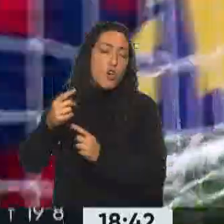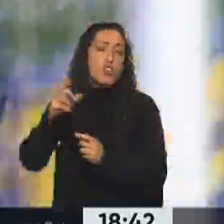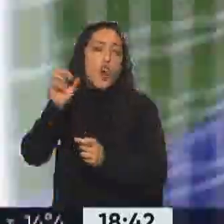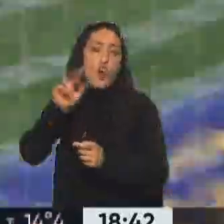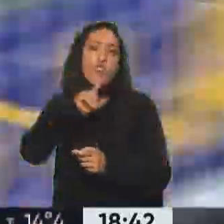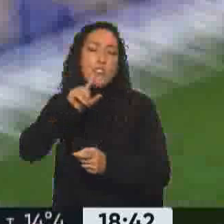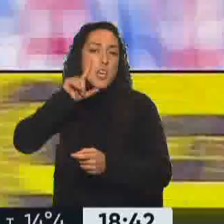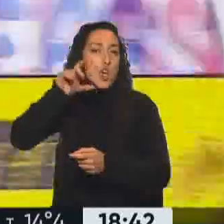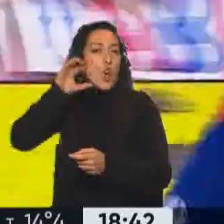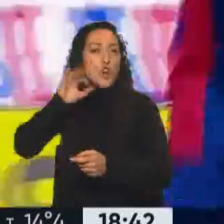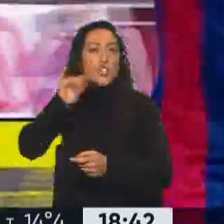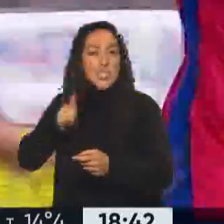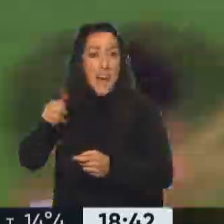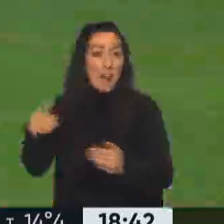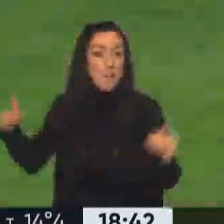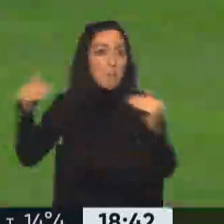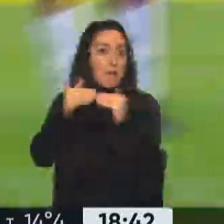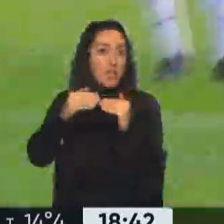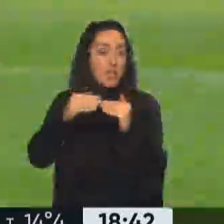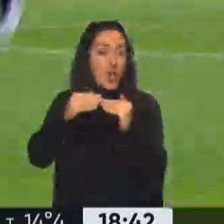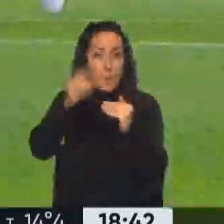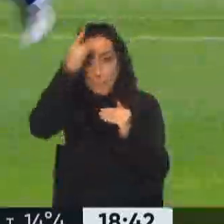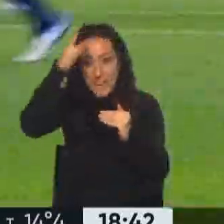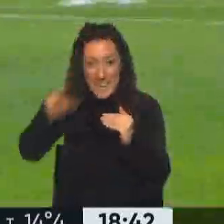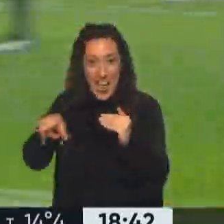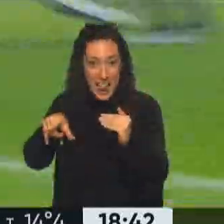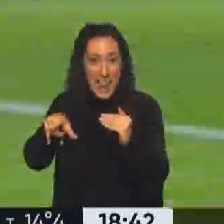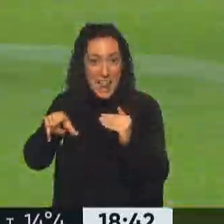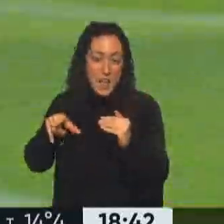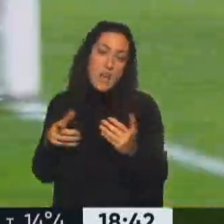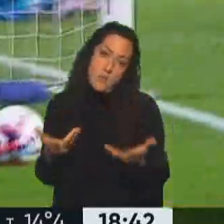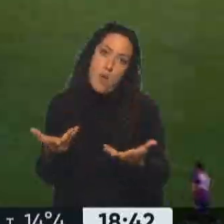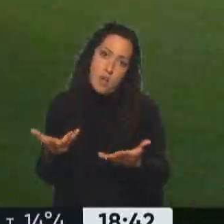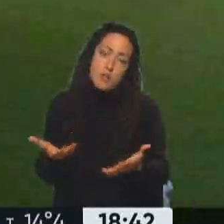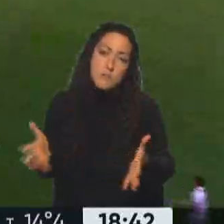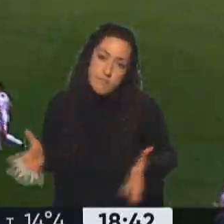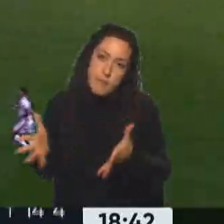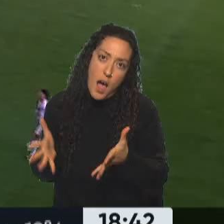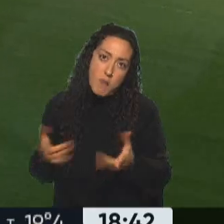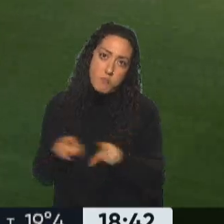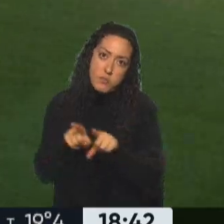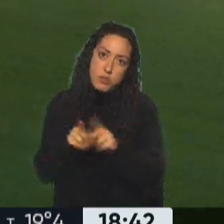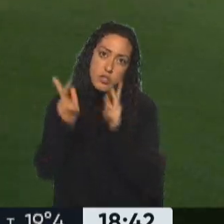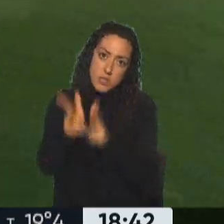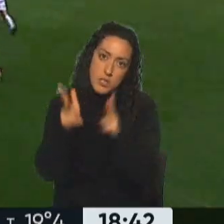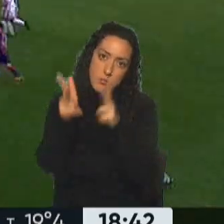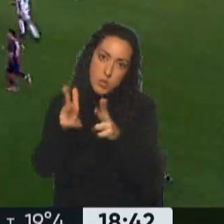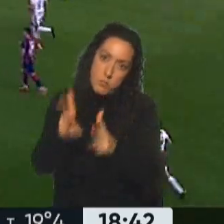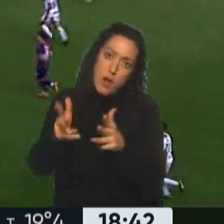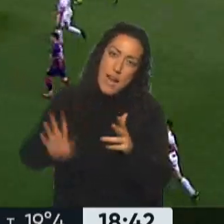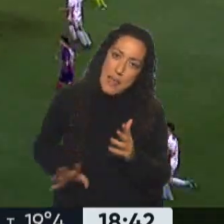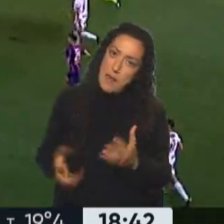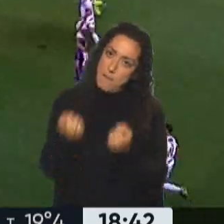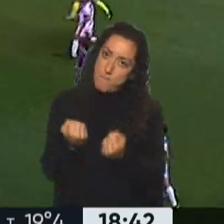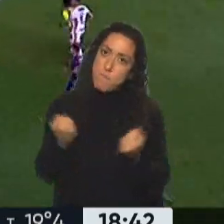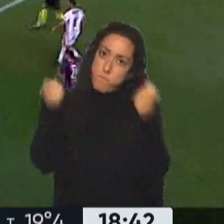que empató de penal. Metan lo que tienen que poner, ¿no? Lo que decimos siempre, ¿no? Las ganas, la